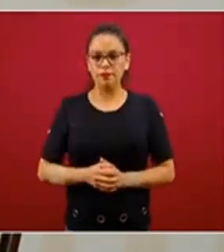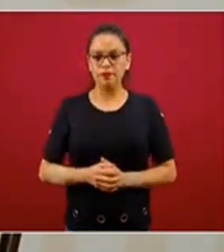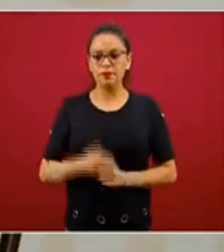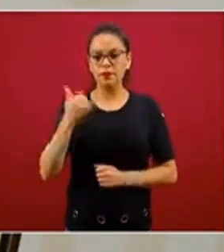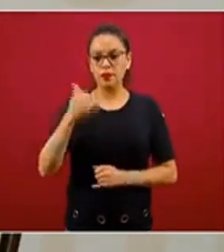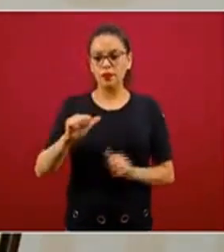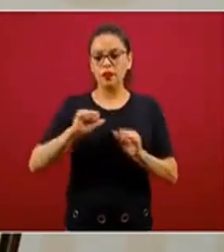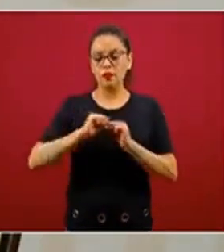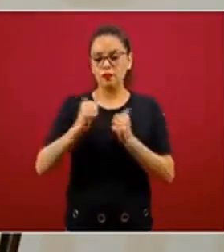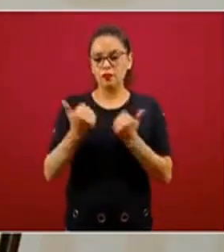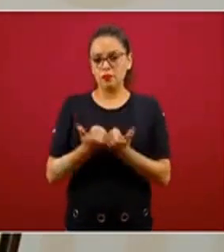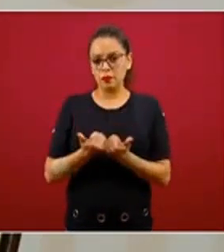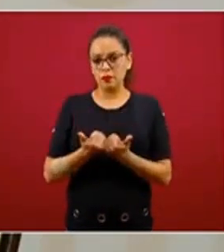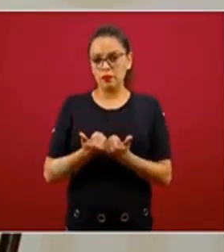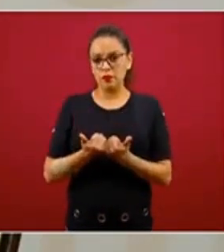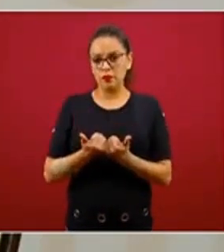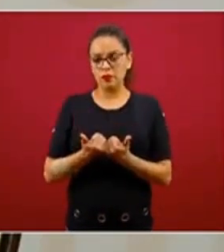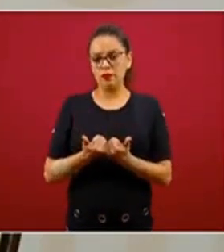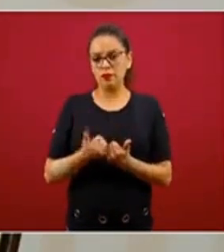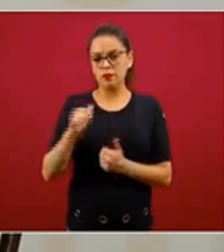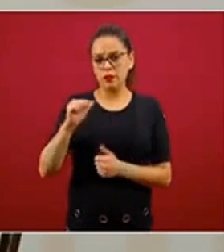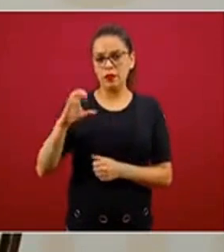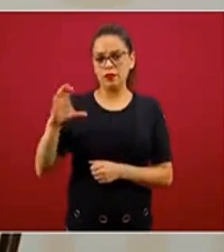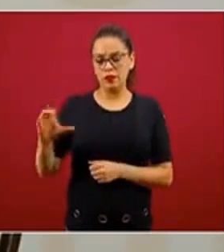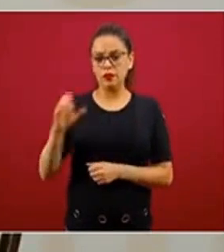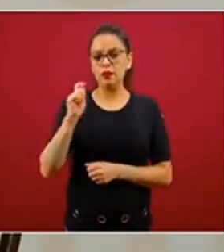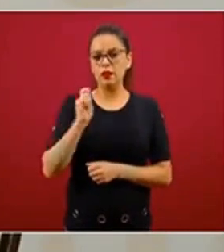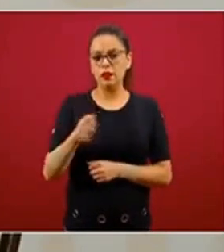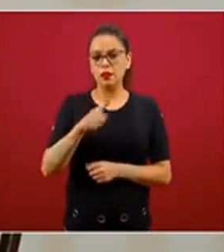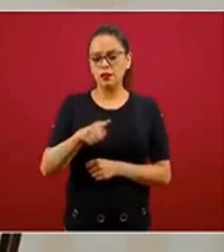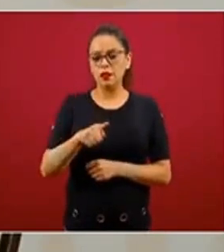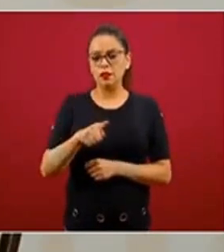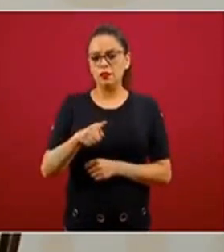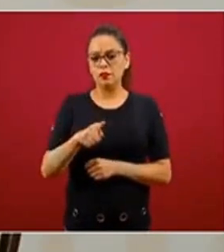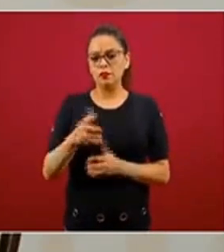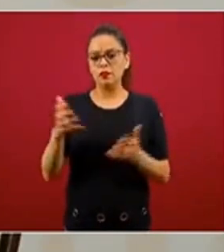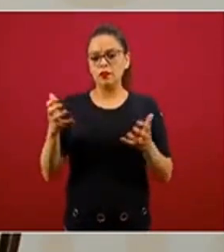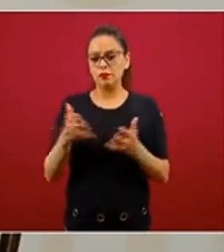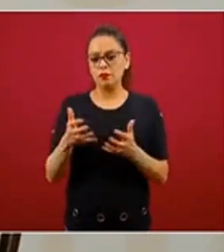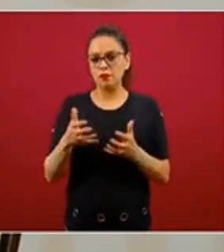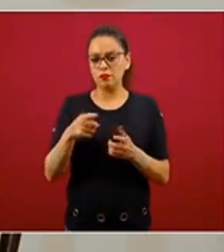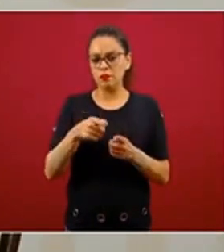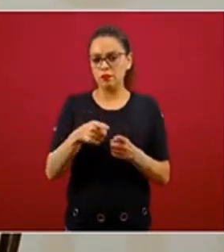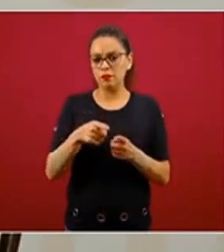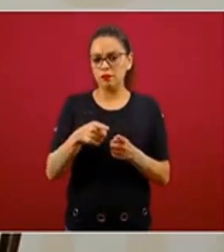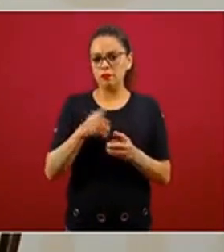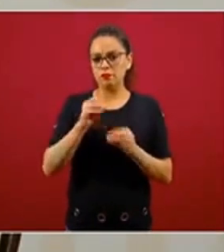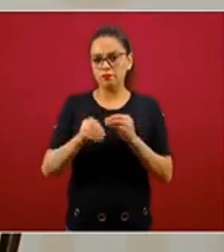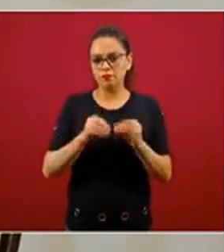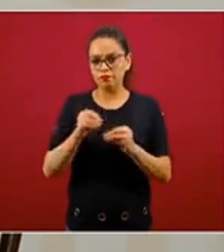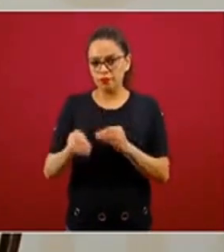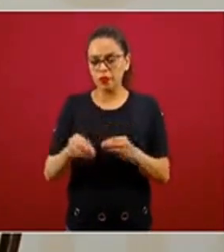sociedad civil organizada a través de Movimiento 312